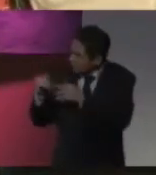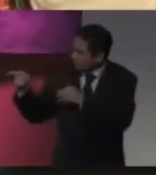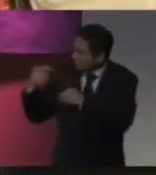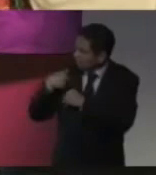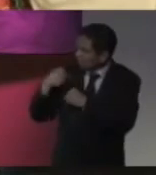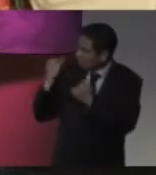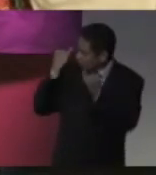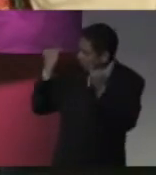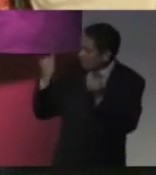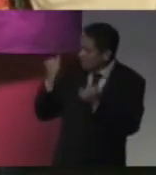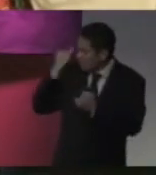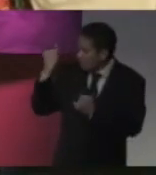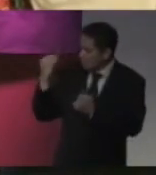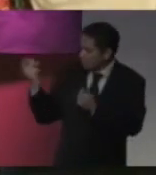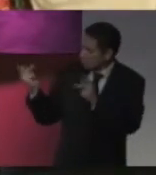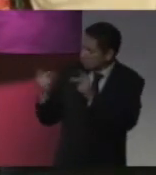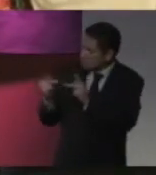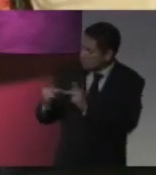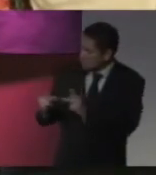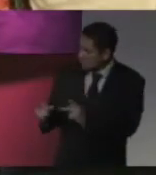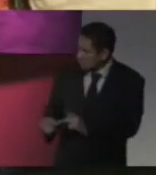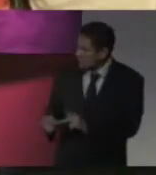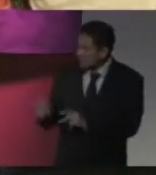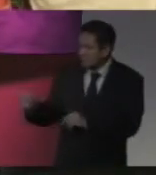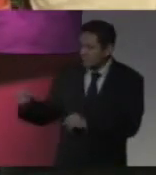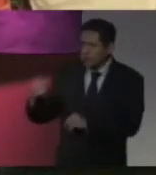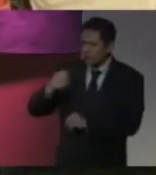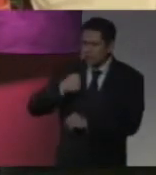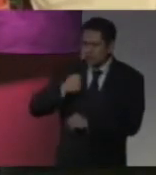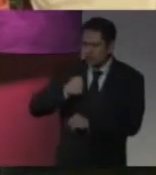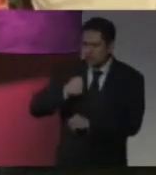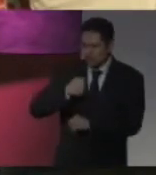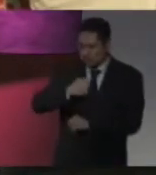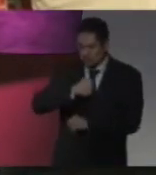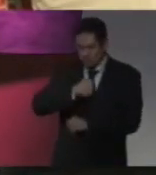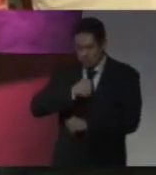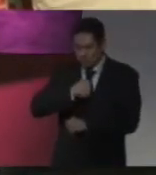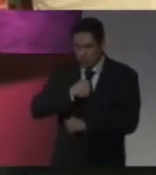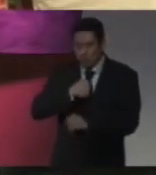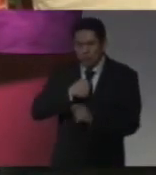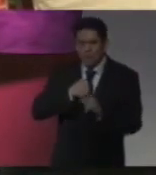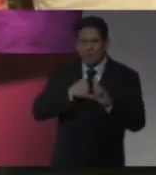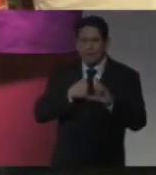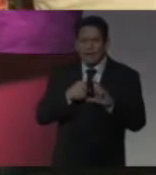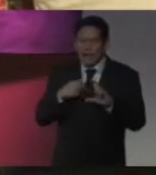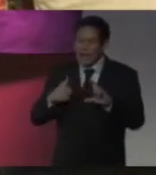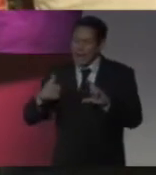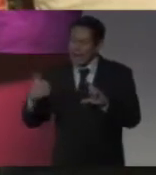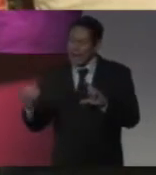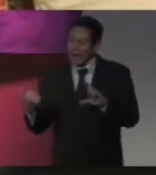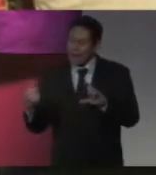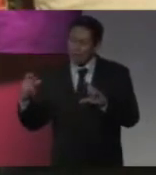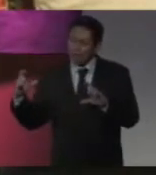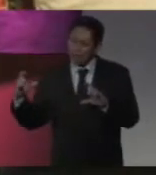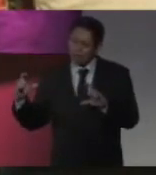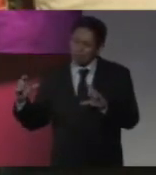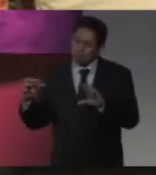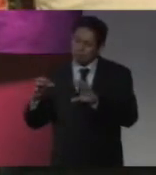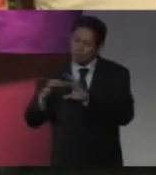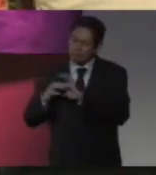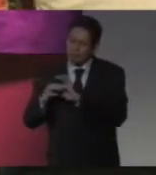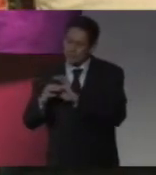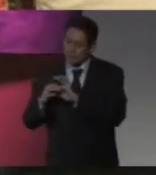pero yo soy parte de, mi yo está completo con una parte de él, con una parte de